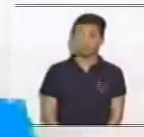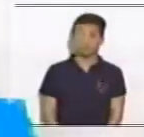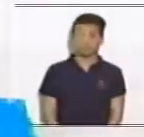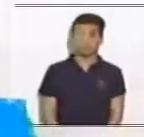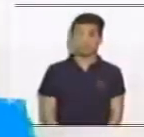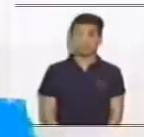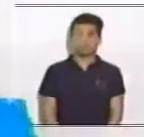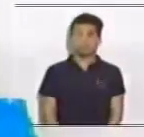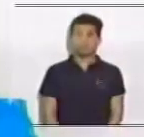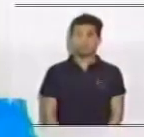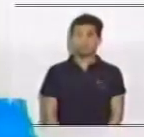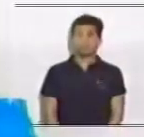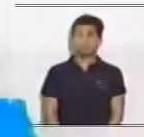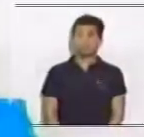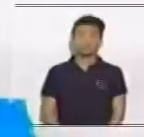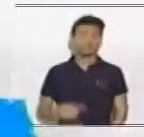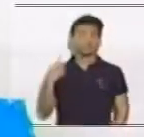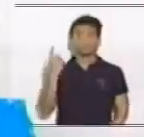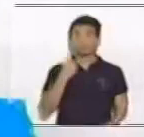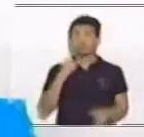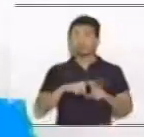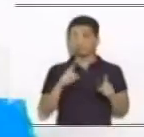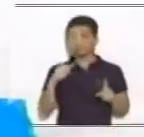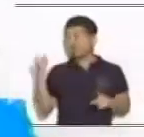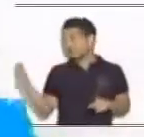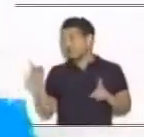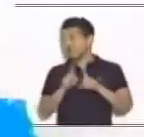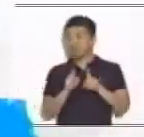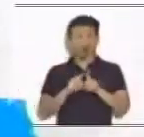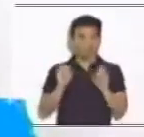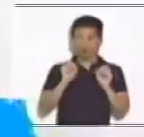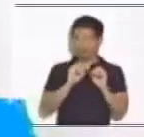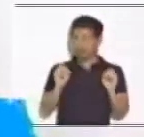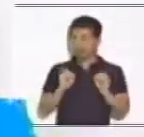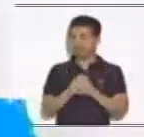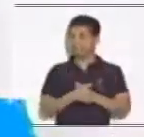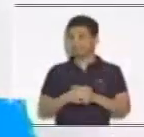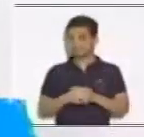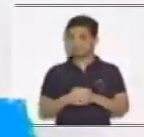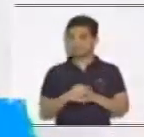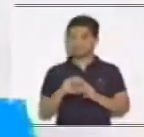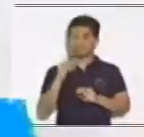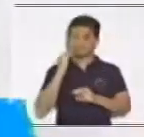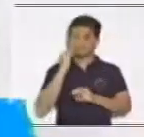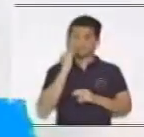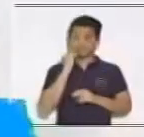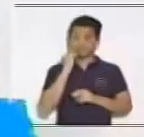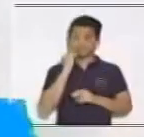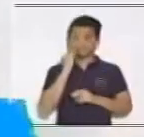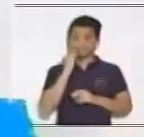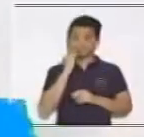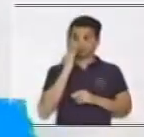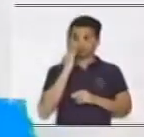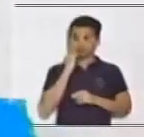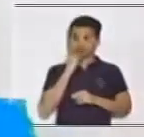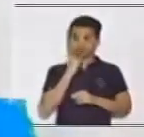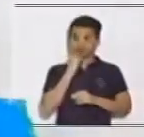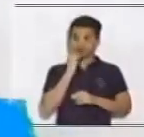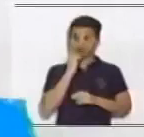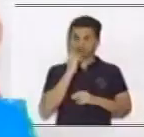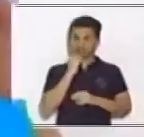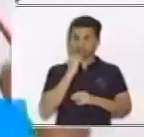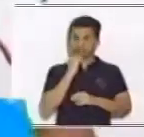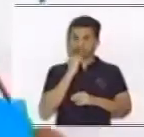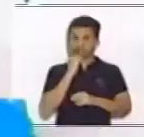Son distintas, ninguna se parece a la otra. Sin embargo, lo habíamos logrado formar. ¿Sí? ¿Será que lo podemos colocar otra vez